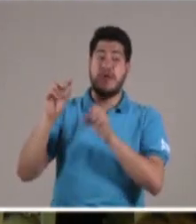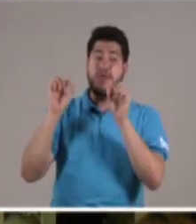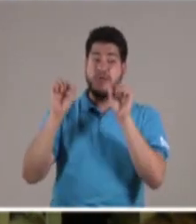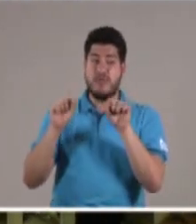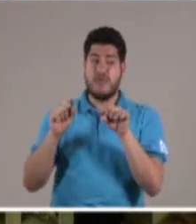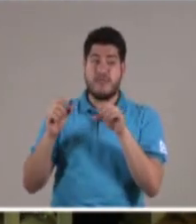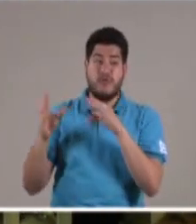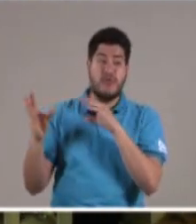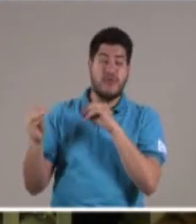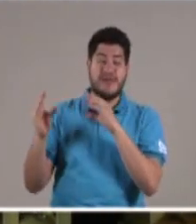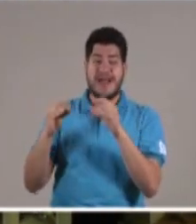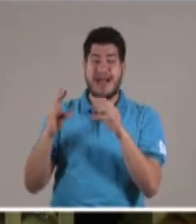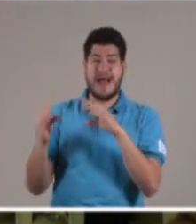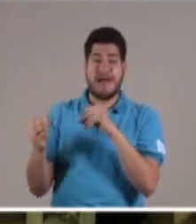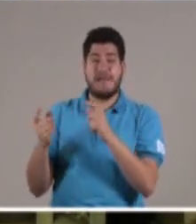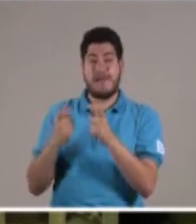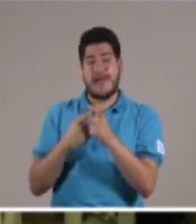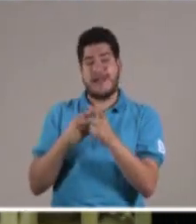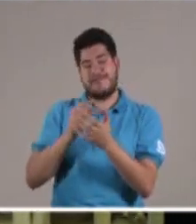amigablemente